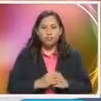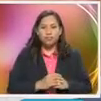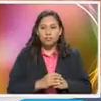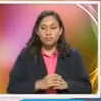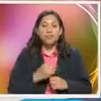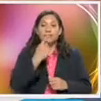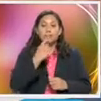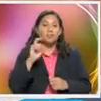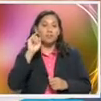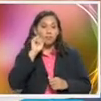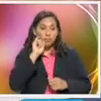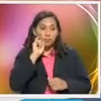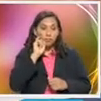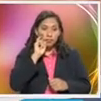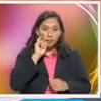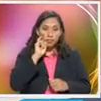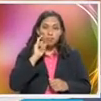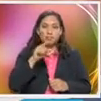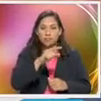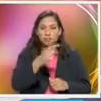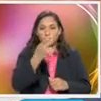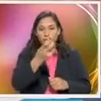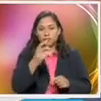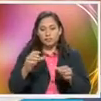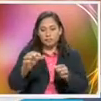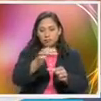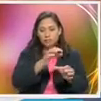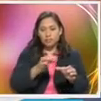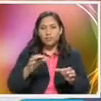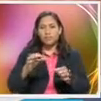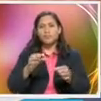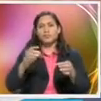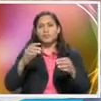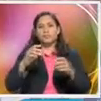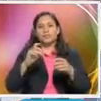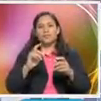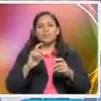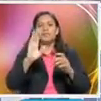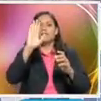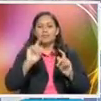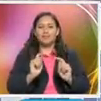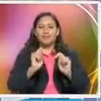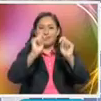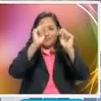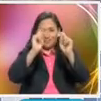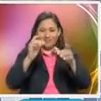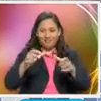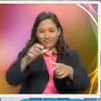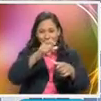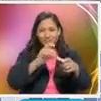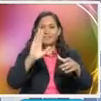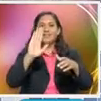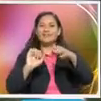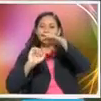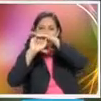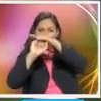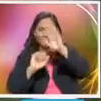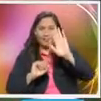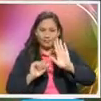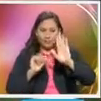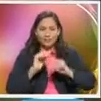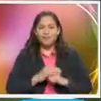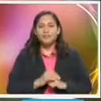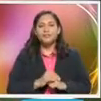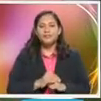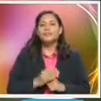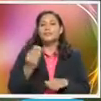el jitomate será el basamento de la torre. Exacto, van a ser aquí los cimientos. Muy bien, muy Entonces, bien. sí, realmente vamos a